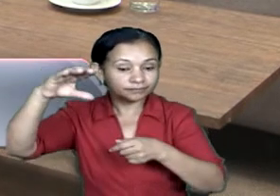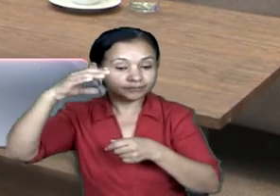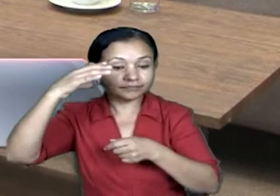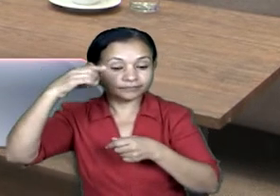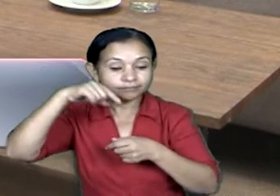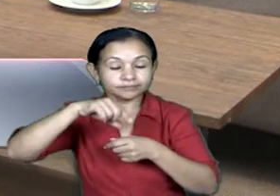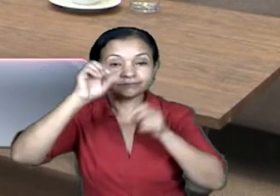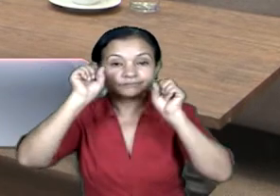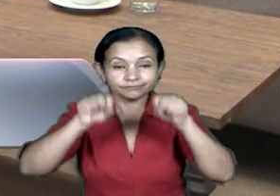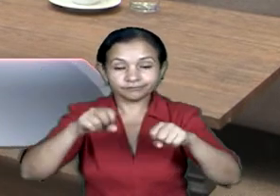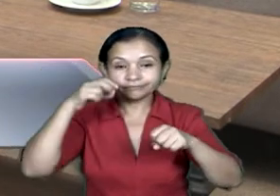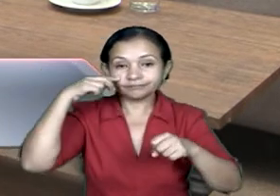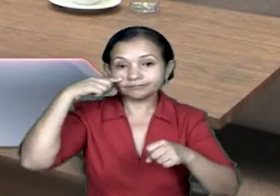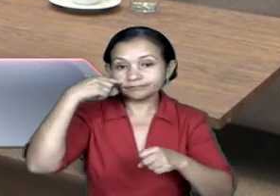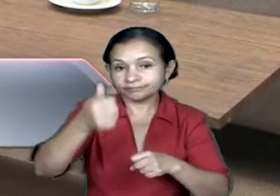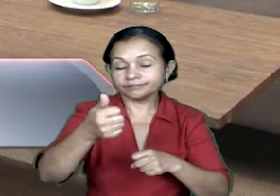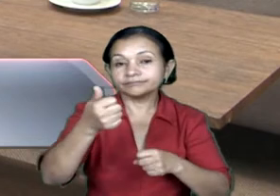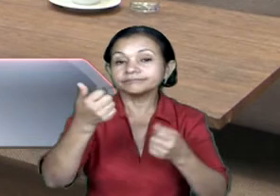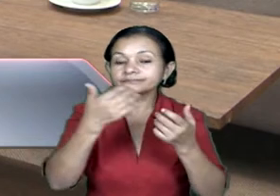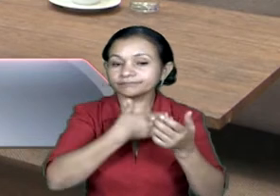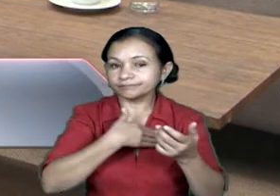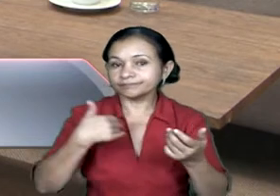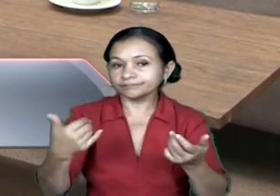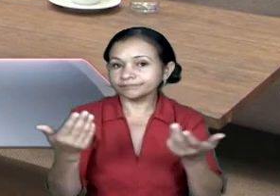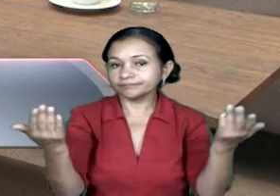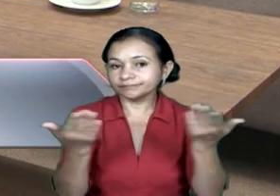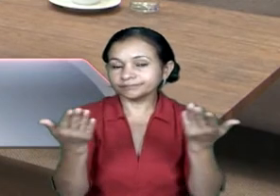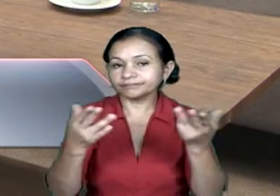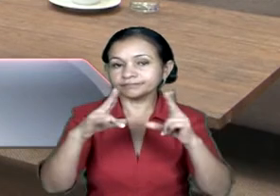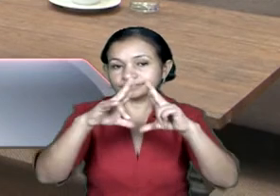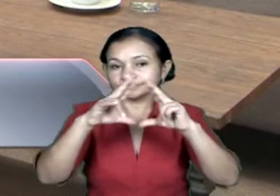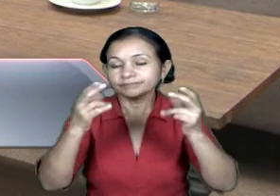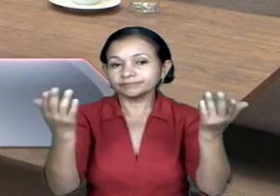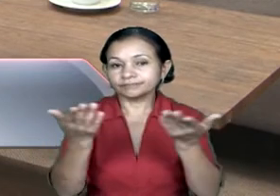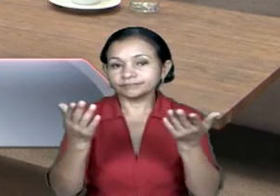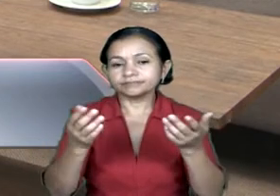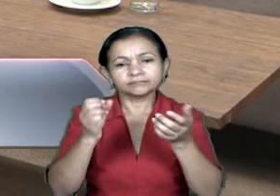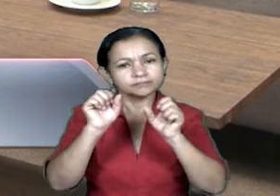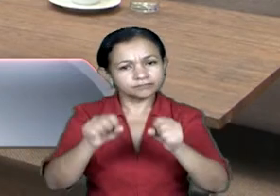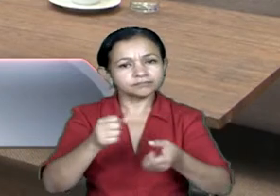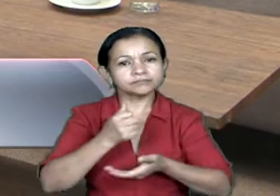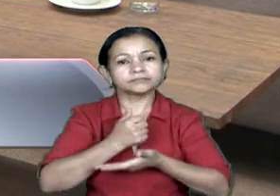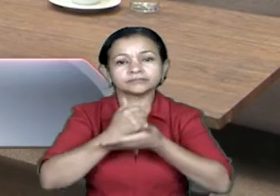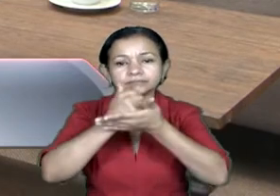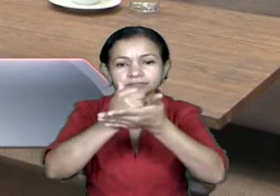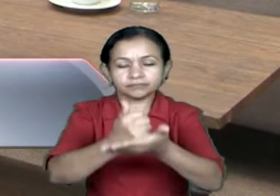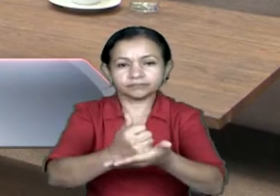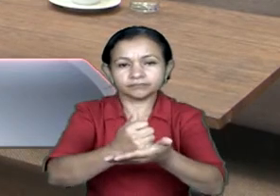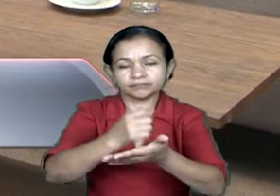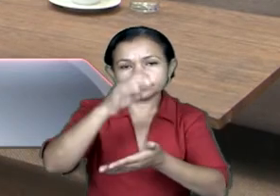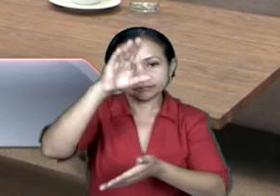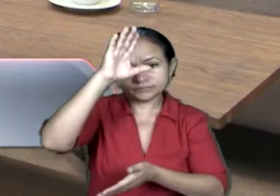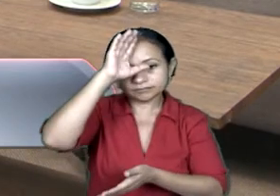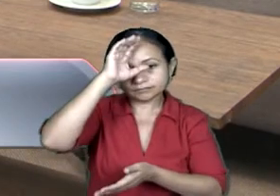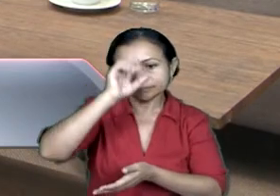Pueden conocer mejor de la situación después de desastres y también naturales. Esto puede servir, señor embajador, para también